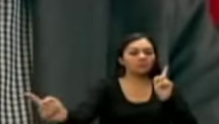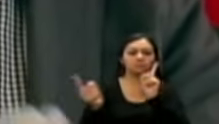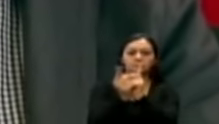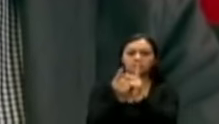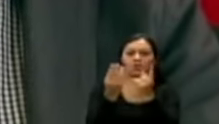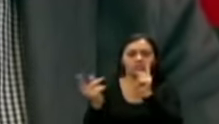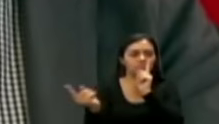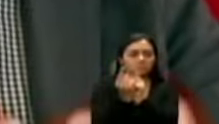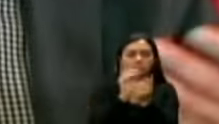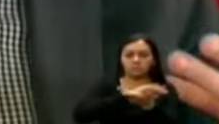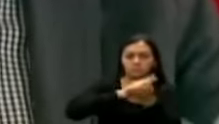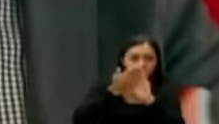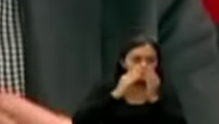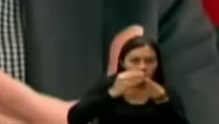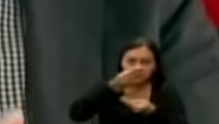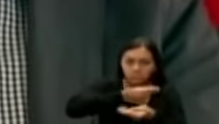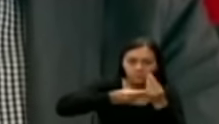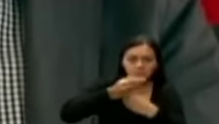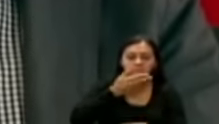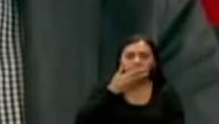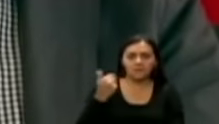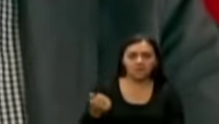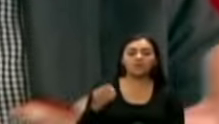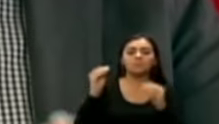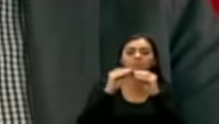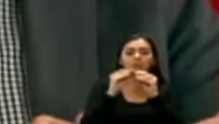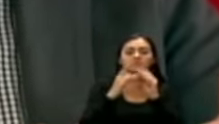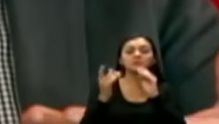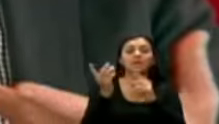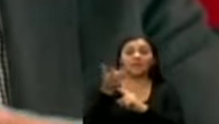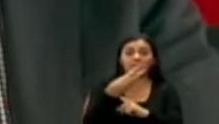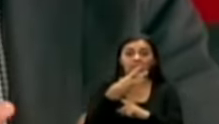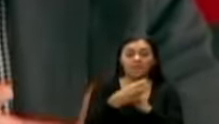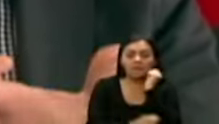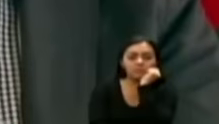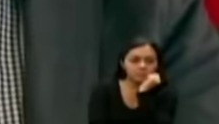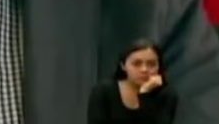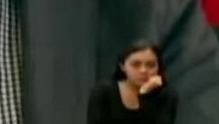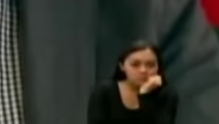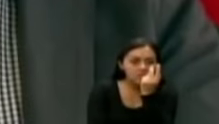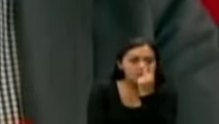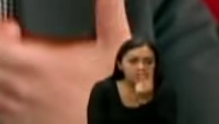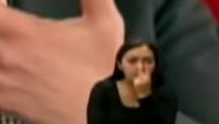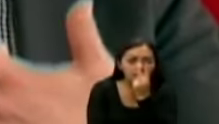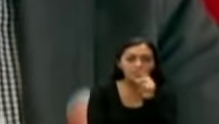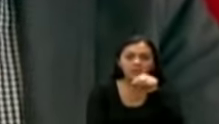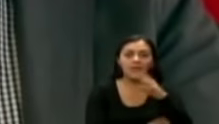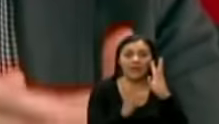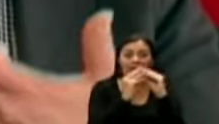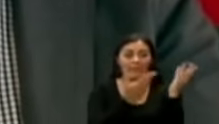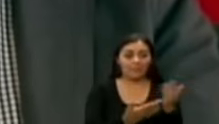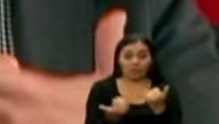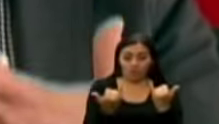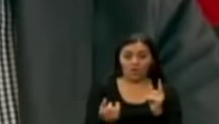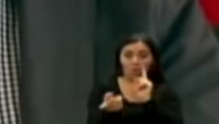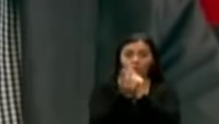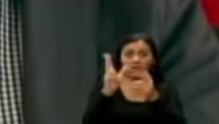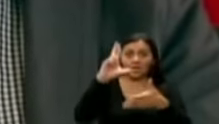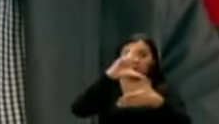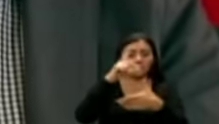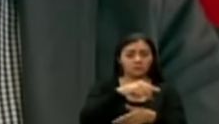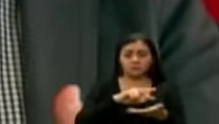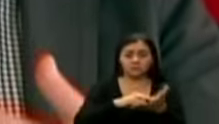mayores posibilidades de seguir estos eventos, y en este sentido los caminos de la integración a través de los medios